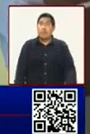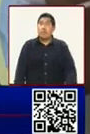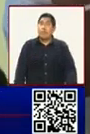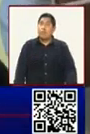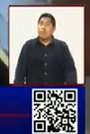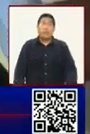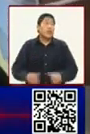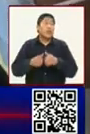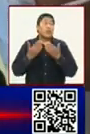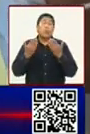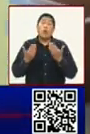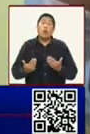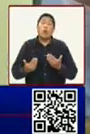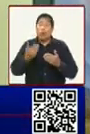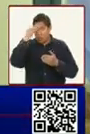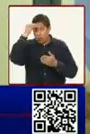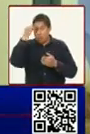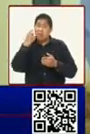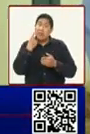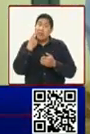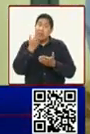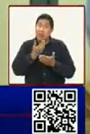¿Cuál es el estado de salud? ¿Cómo llega él?